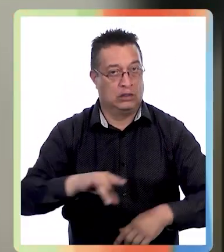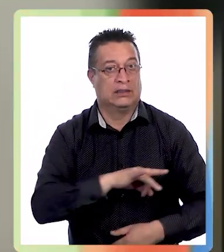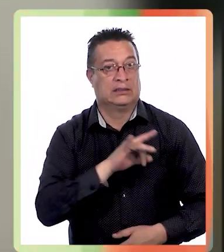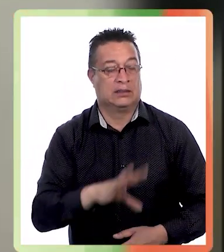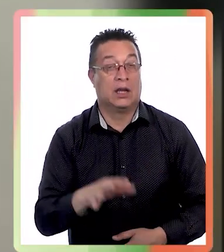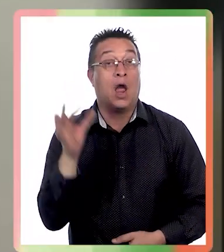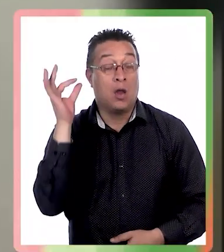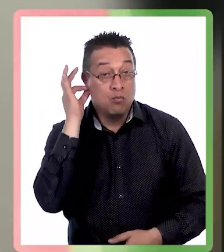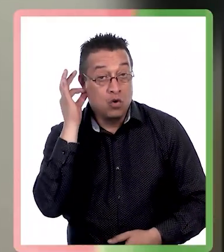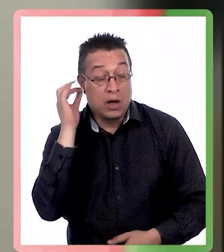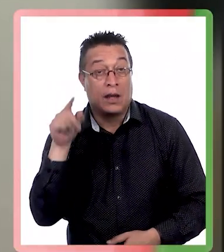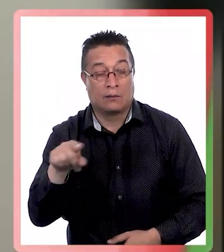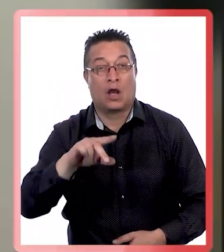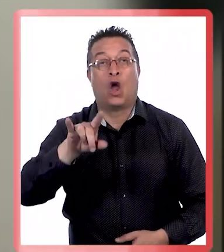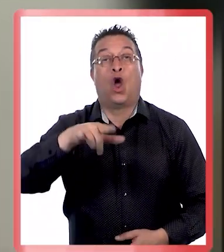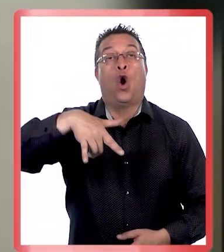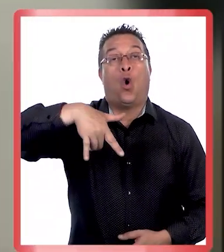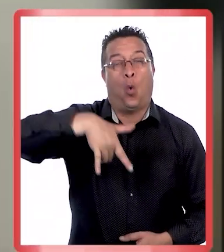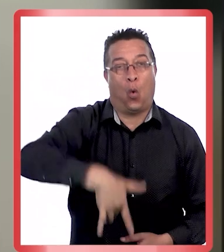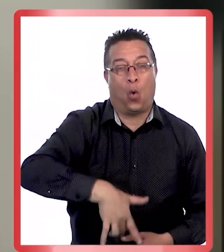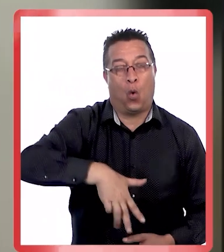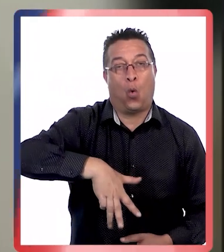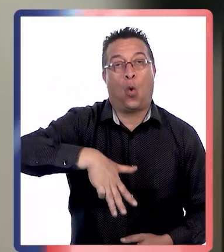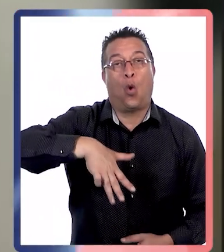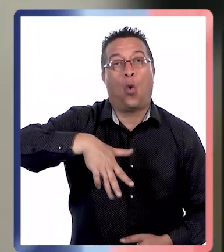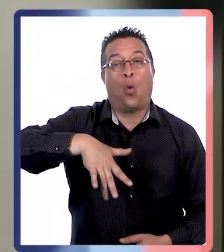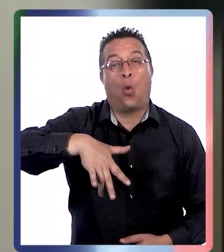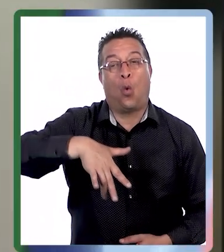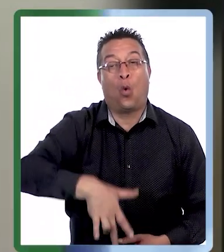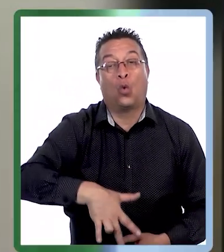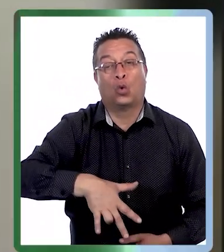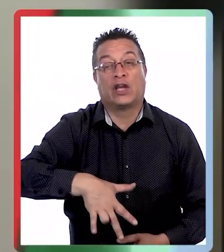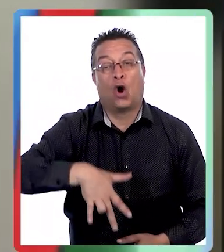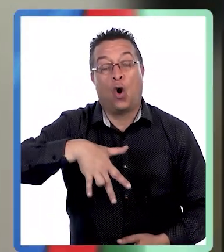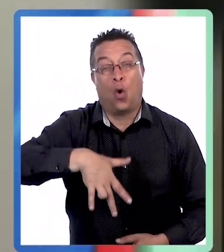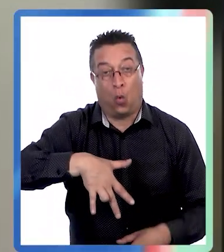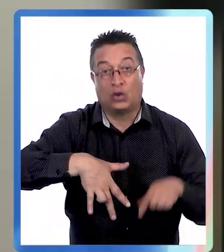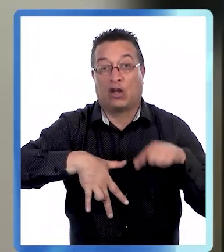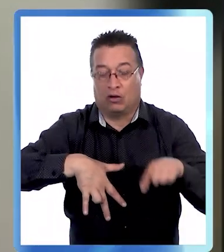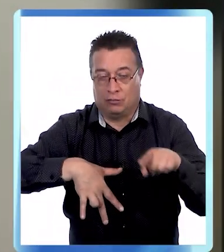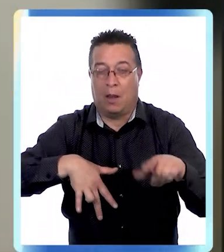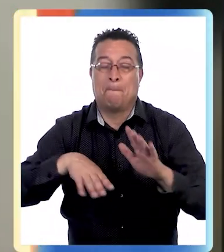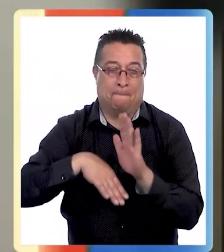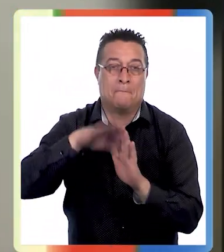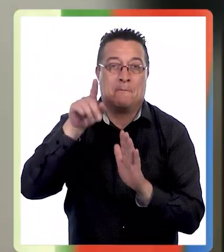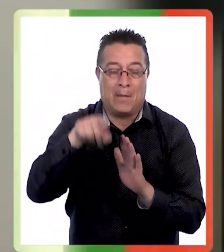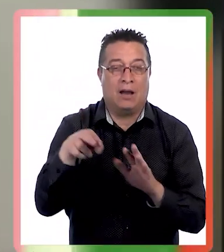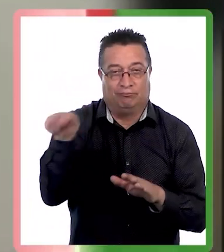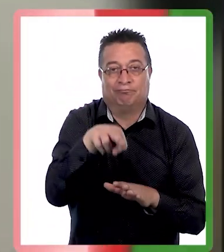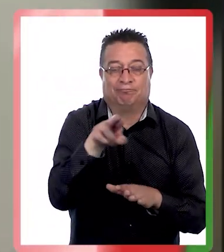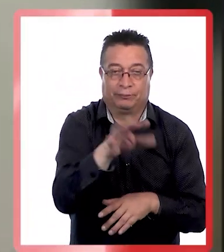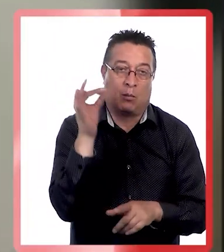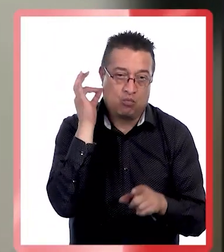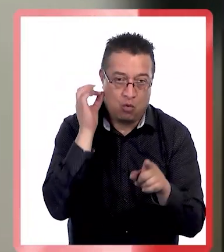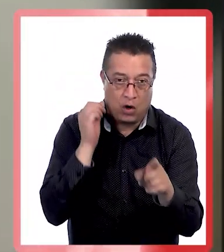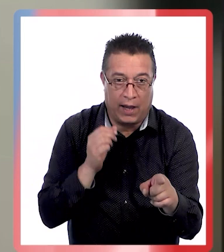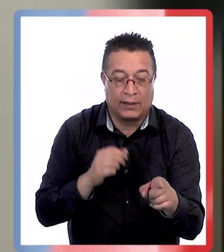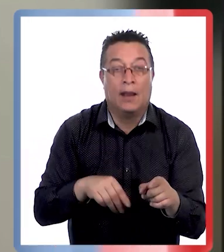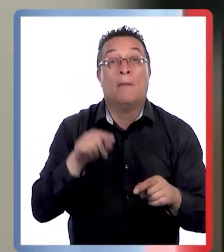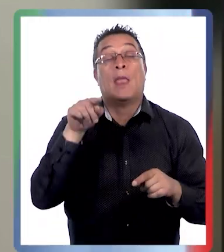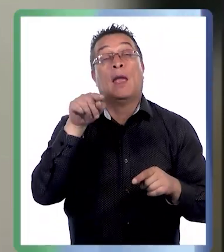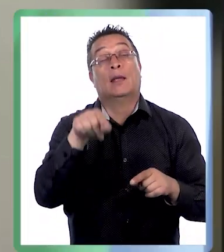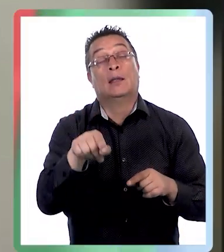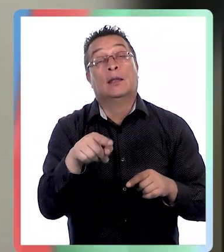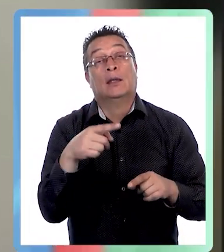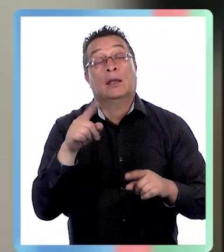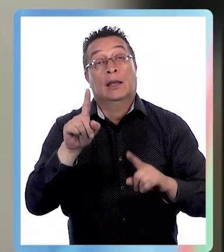mujeres el cáncer cervicuterino. El de cuello uterino sigue siendo un cáncer prevalente. Y así tenemos que tener en cuenta, pero cuando